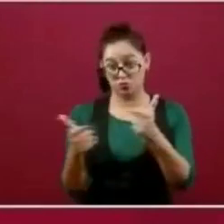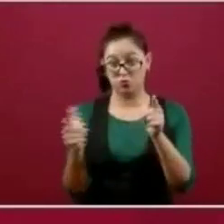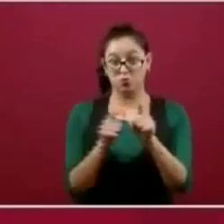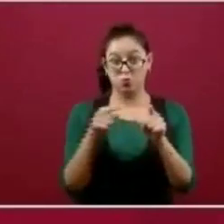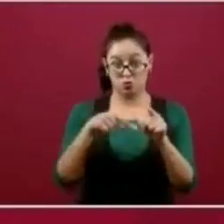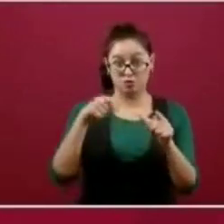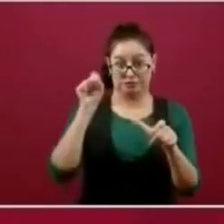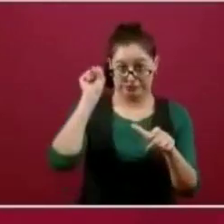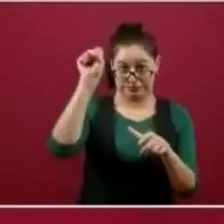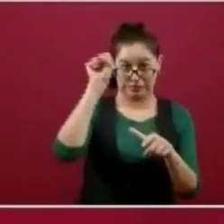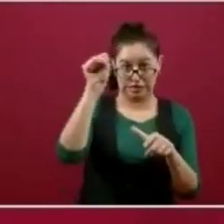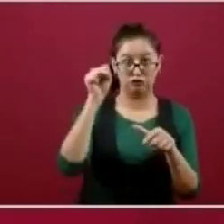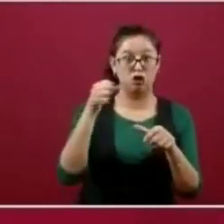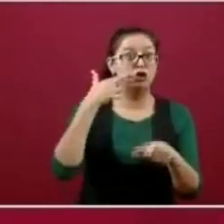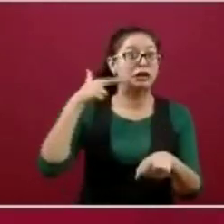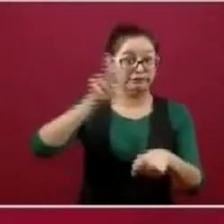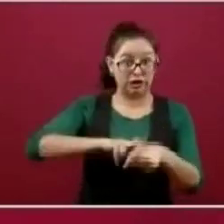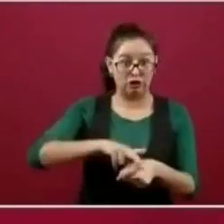de ladrones